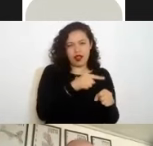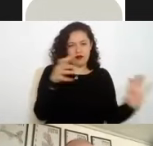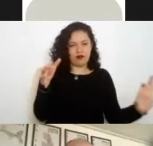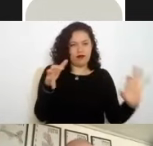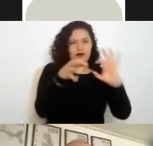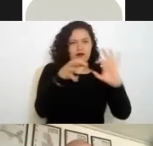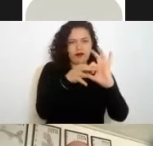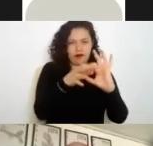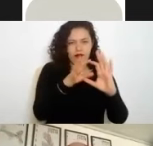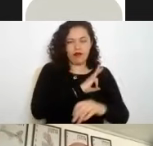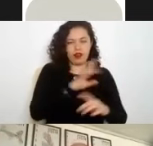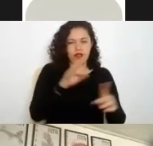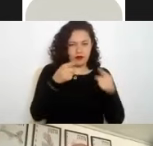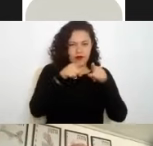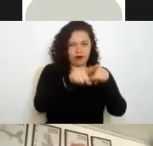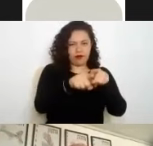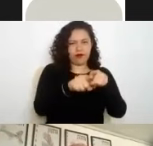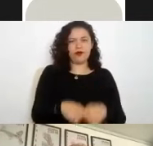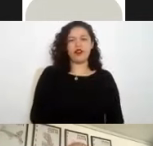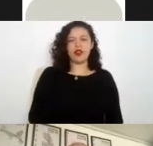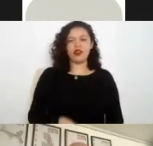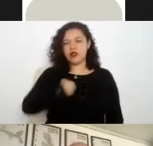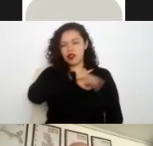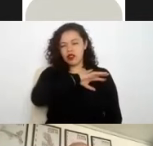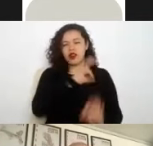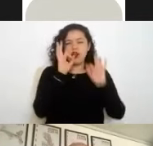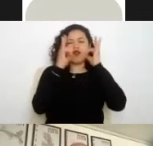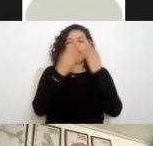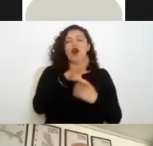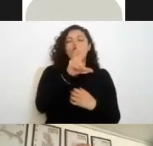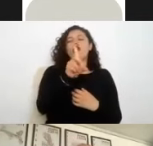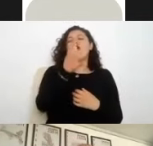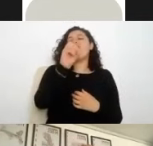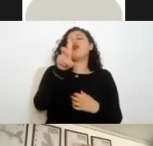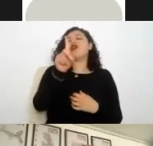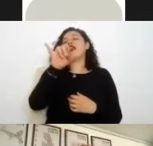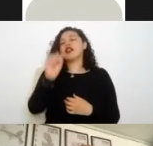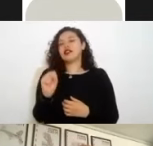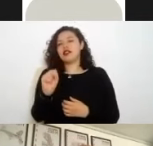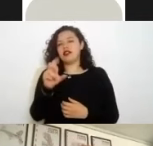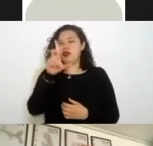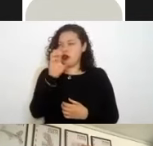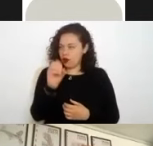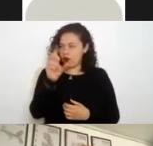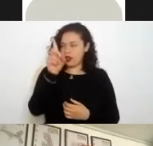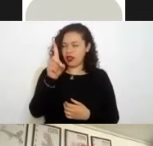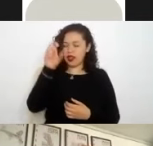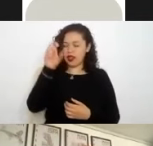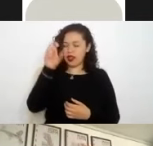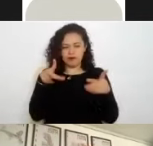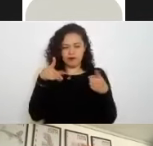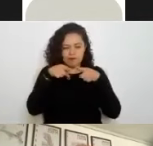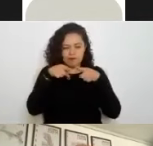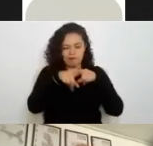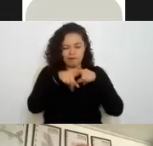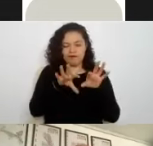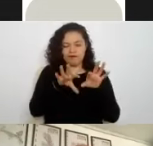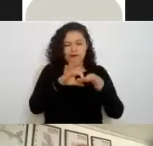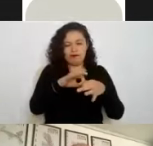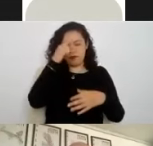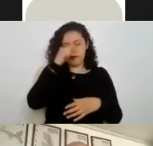problemáticas. Creo que eso es importante, ver cómo nos alineamos a esos ODS y de ahí pues generar este propósito y de ahí ir generando este tipo